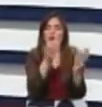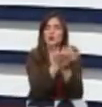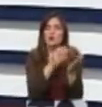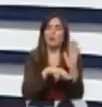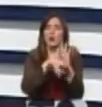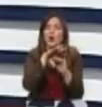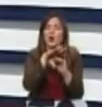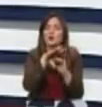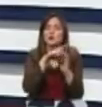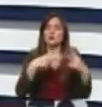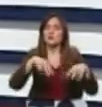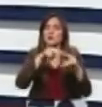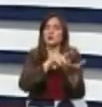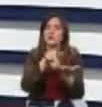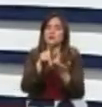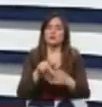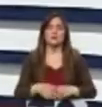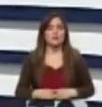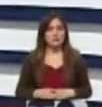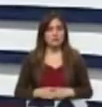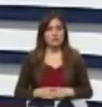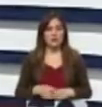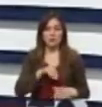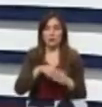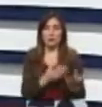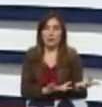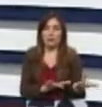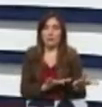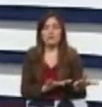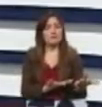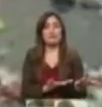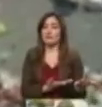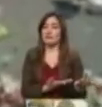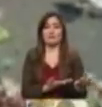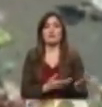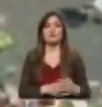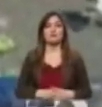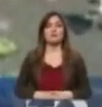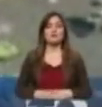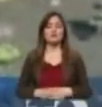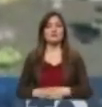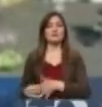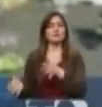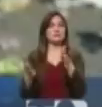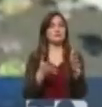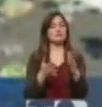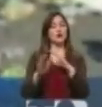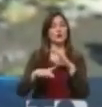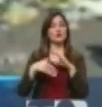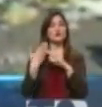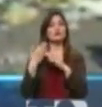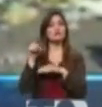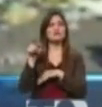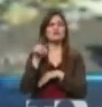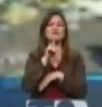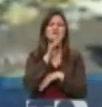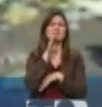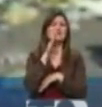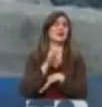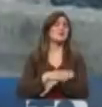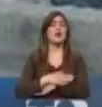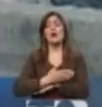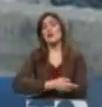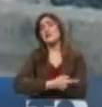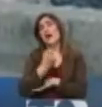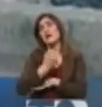recolección de basura, aunque esos recursos aún no llegan. Solo a nuestro correo de primera mano llegan diariamente